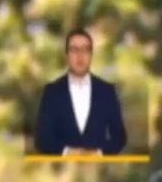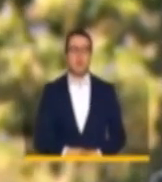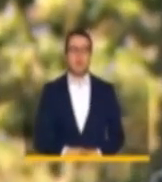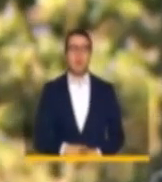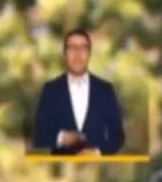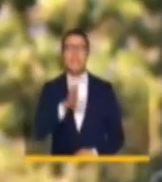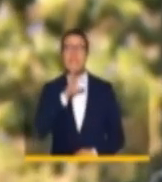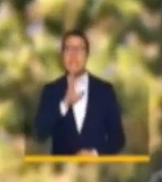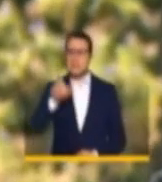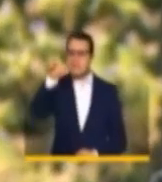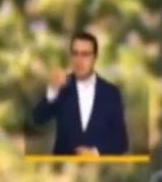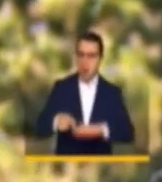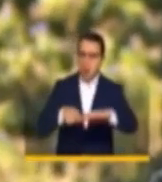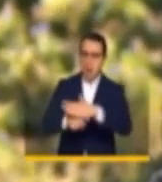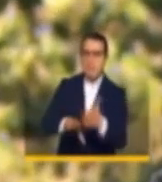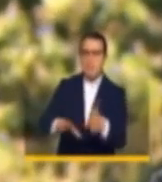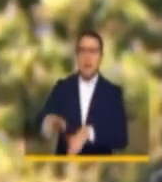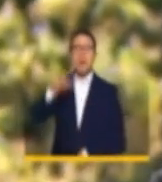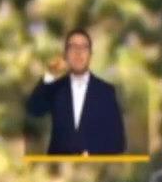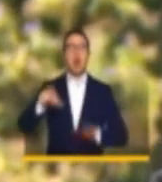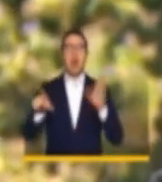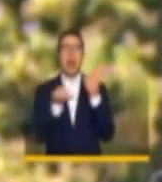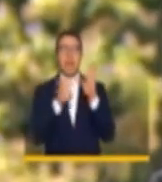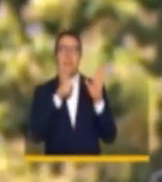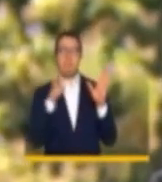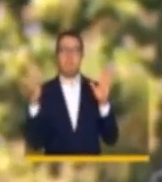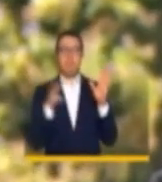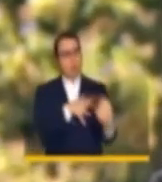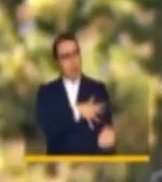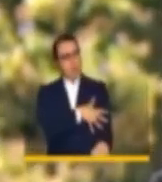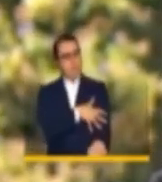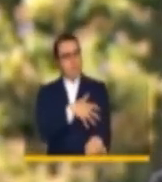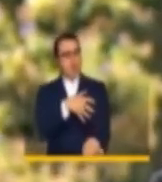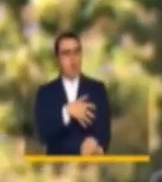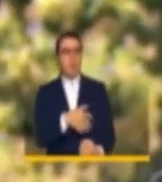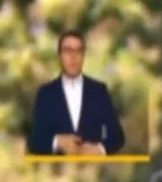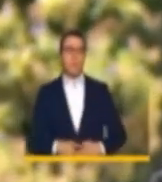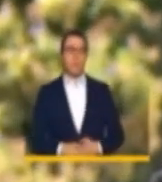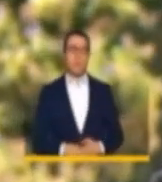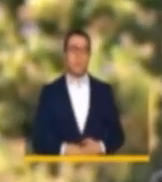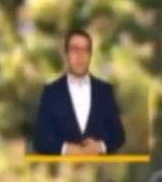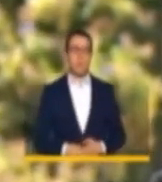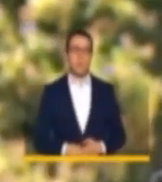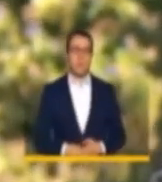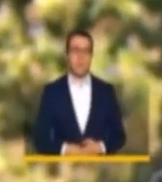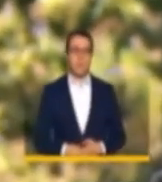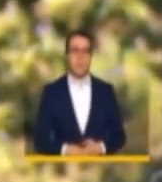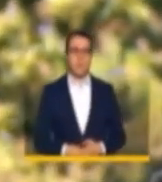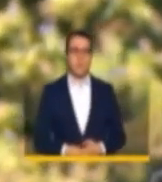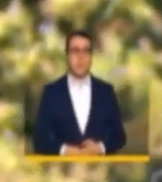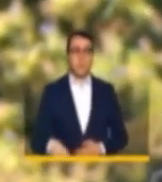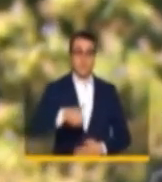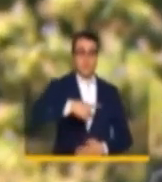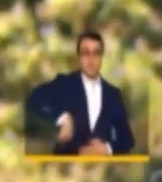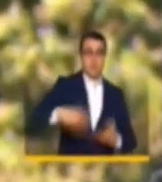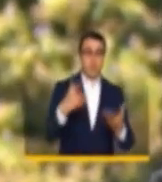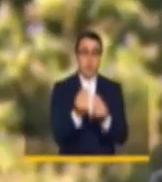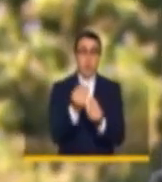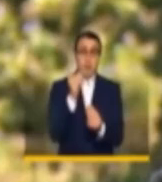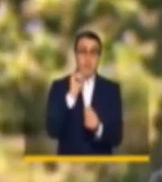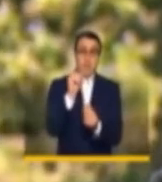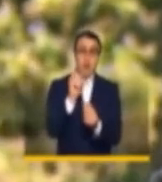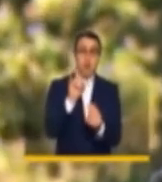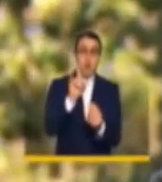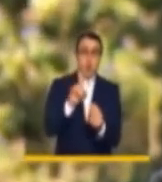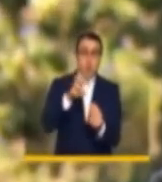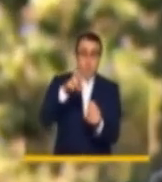enemigo interno viene desde la misma colonia, desde la misma colonización, apelando a la reflexión de